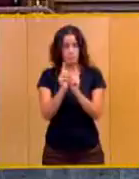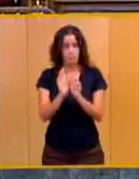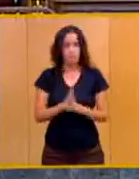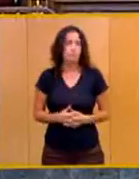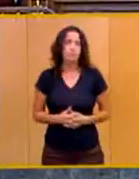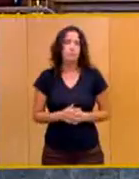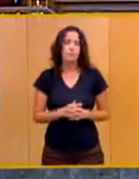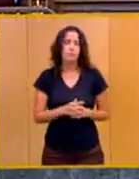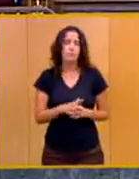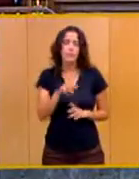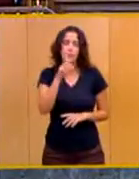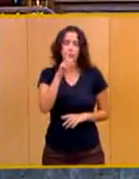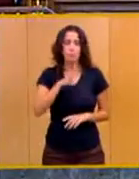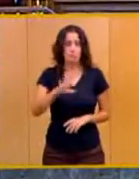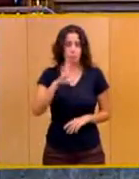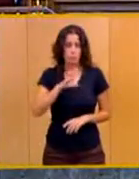Silencio, por favor.